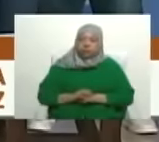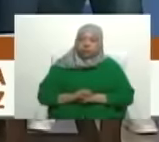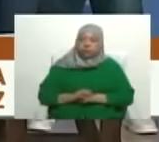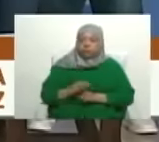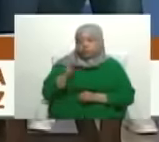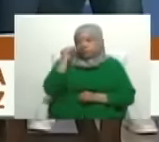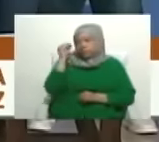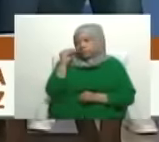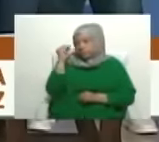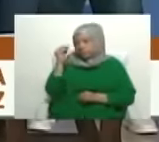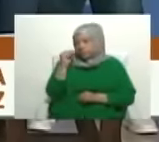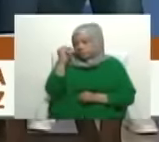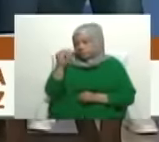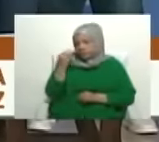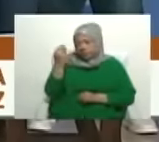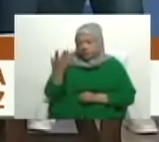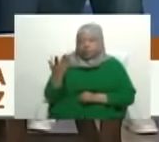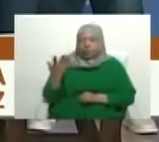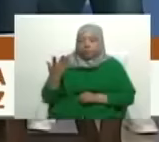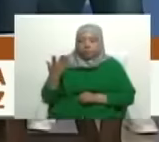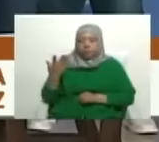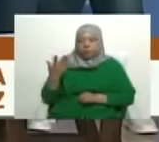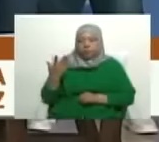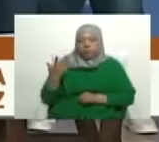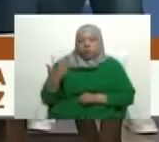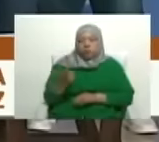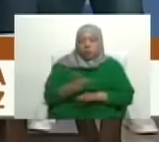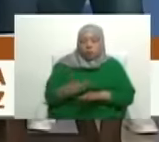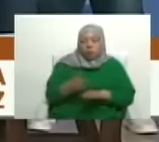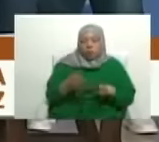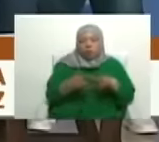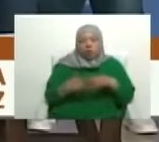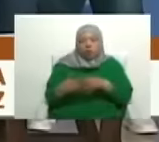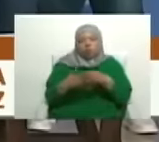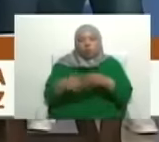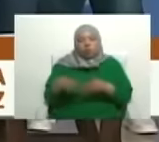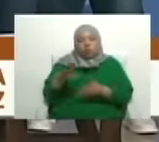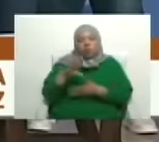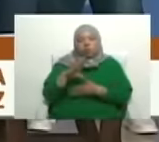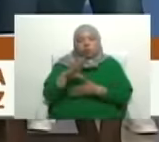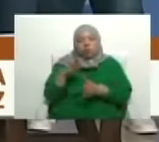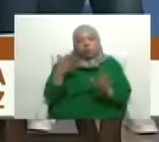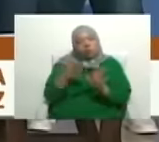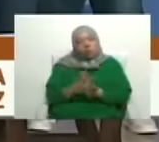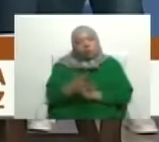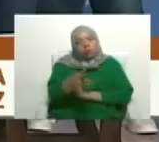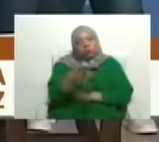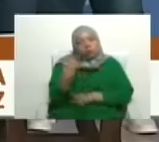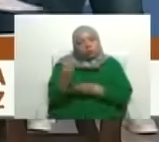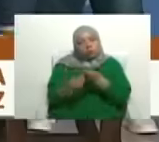Imagínense ustedes lo que el gobierno de los Estados Unidos de América haría